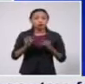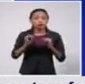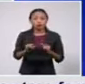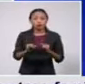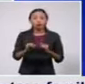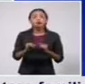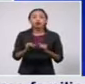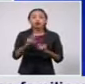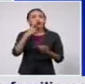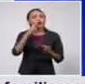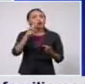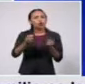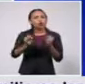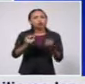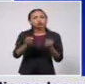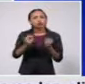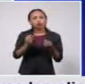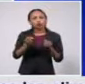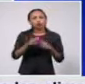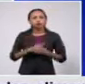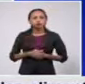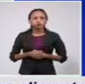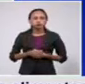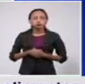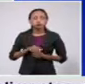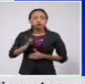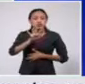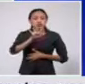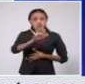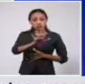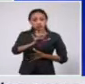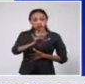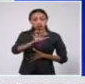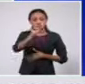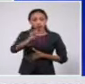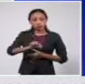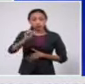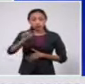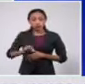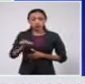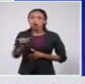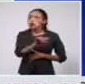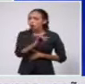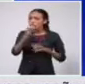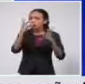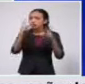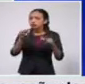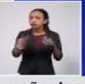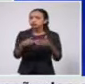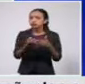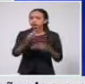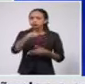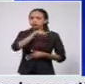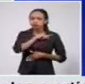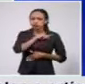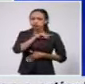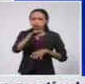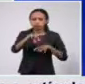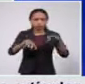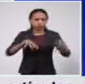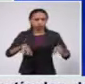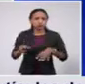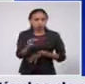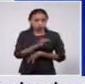de la pandemia, 5 casos, igual cifra que el día anterior, dispersos en Cienfuegos